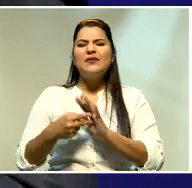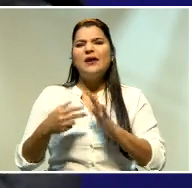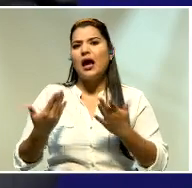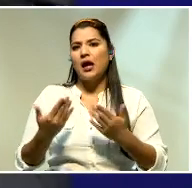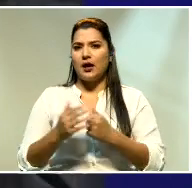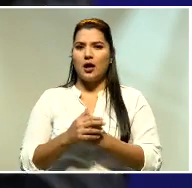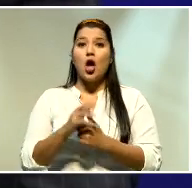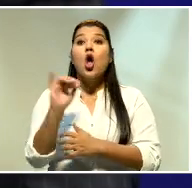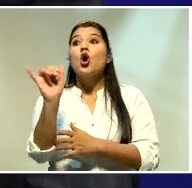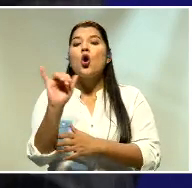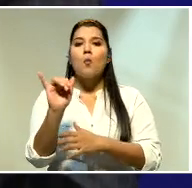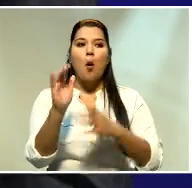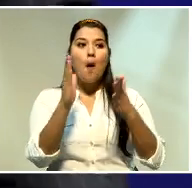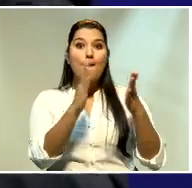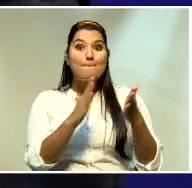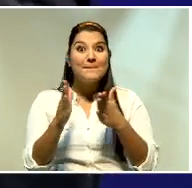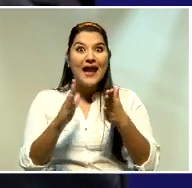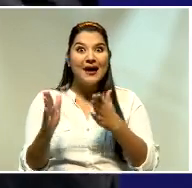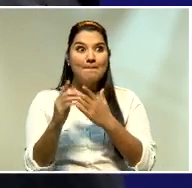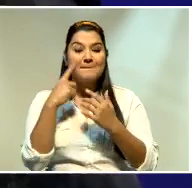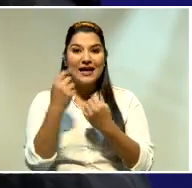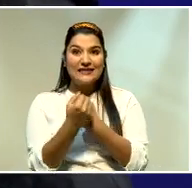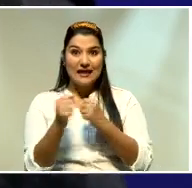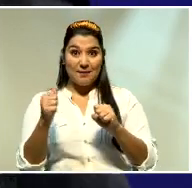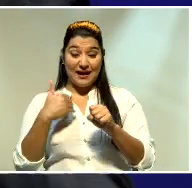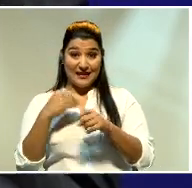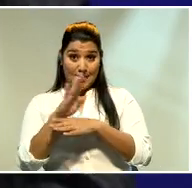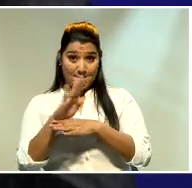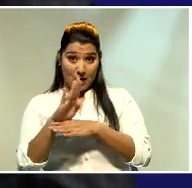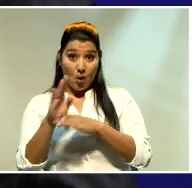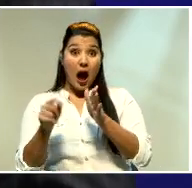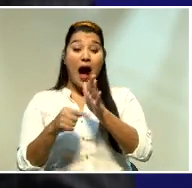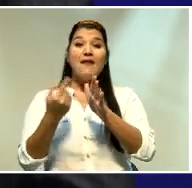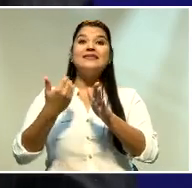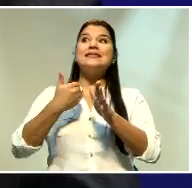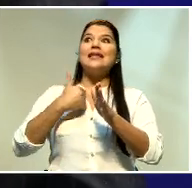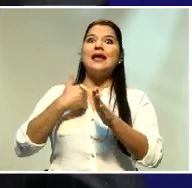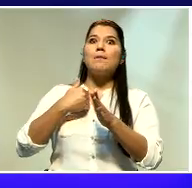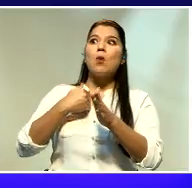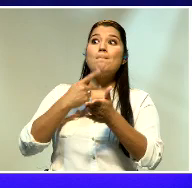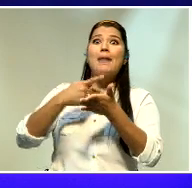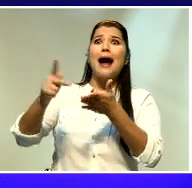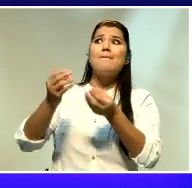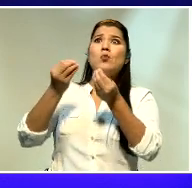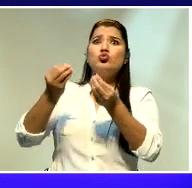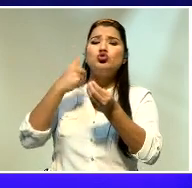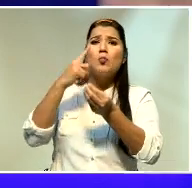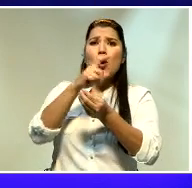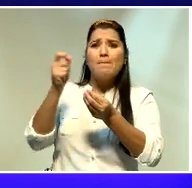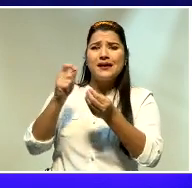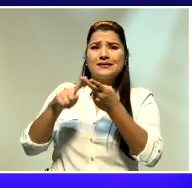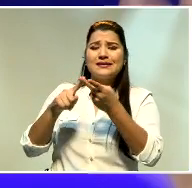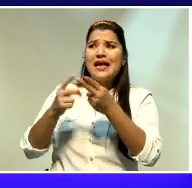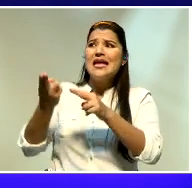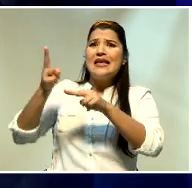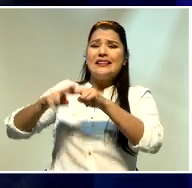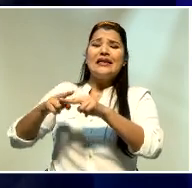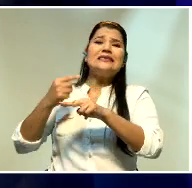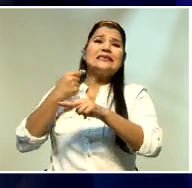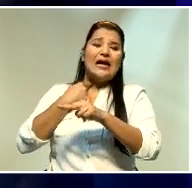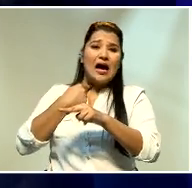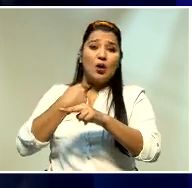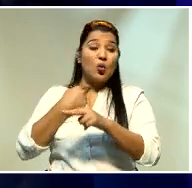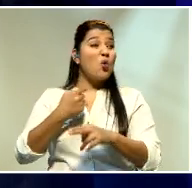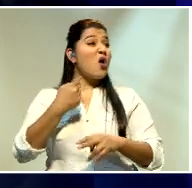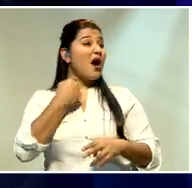como los planes de salvamento, que tenemos cuotas muy altas a intereses muy altos. Contrajimos deuda cara.